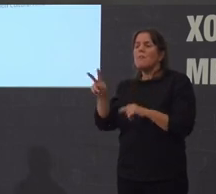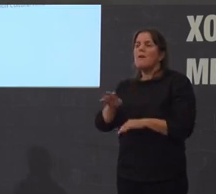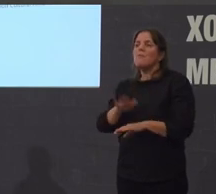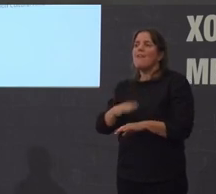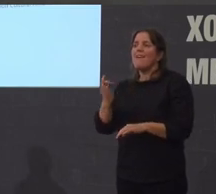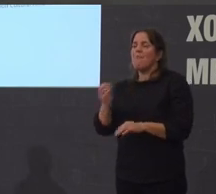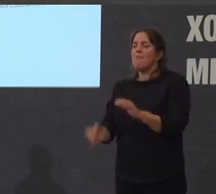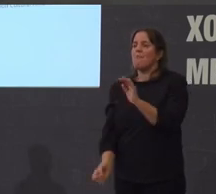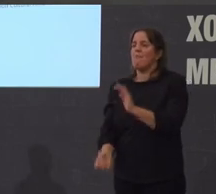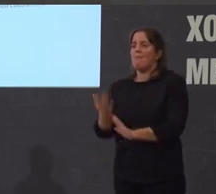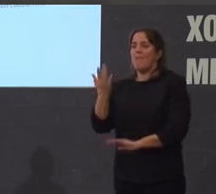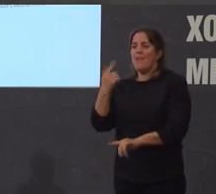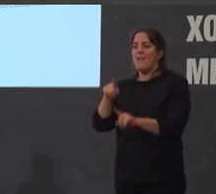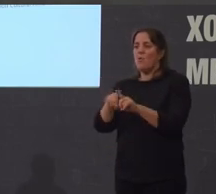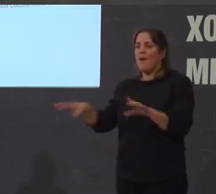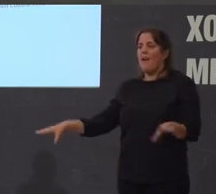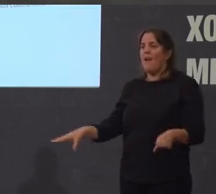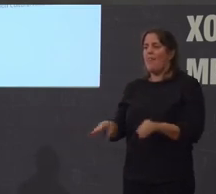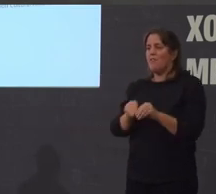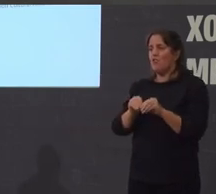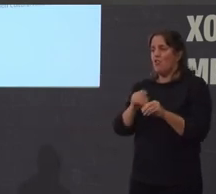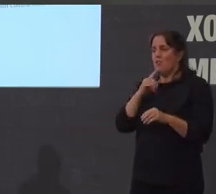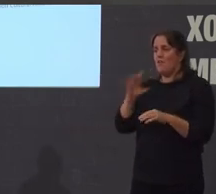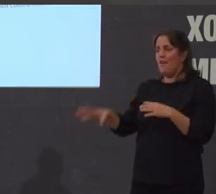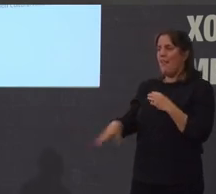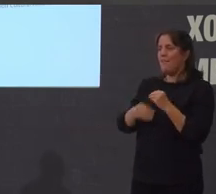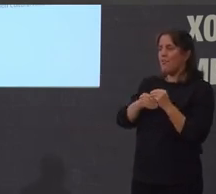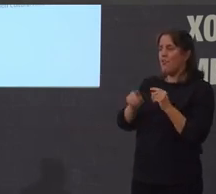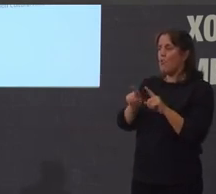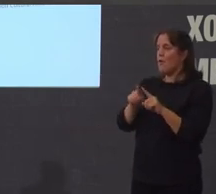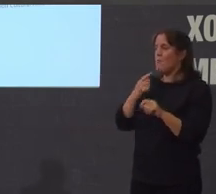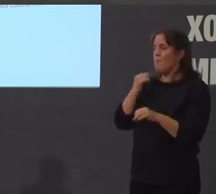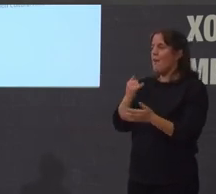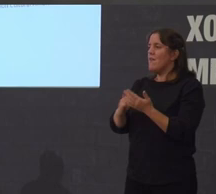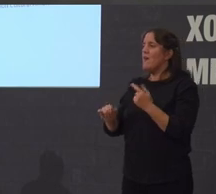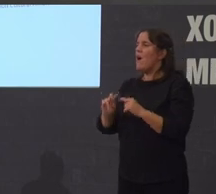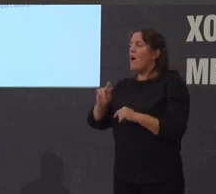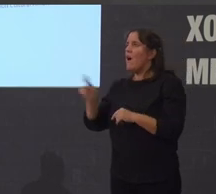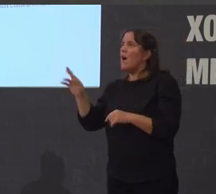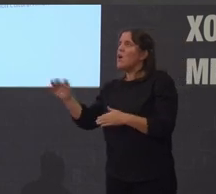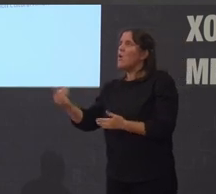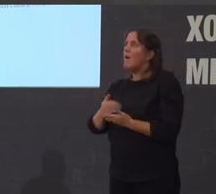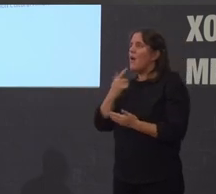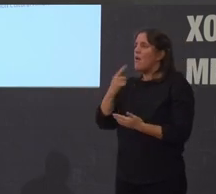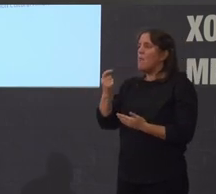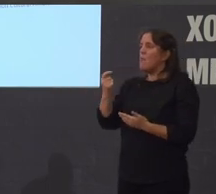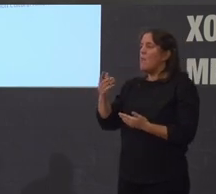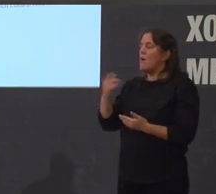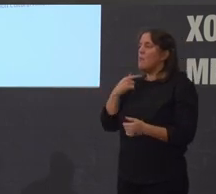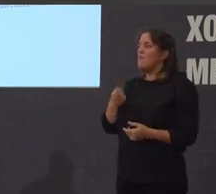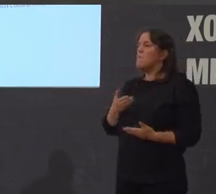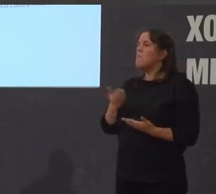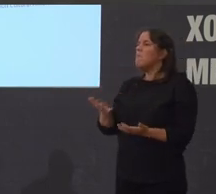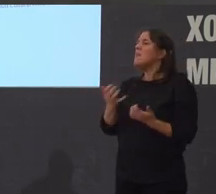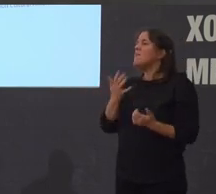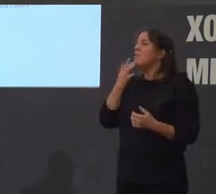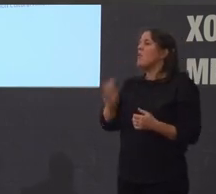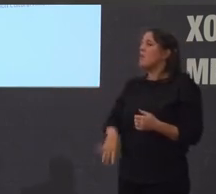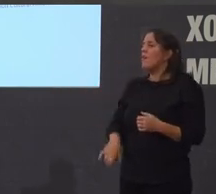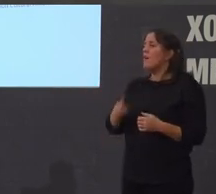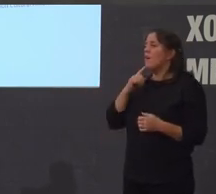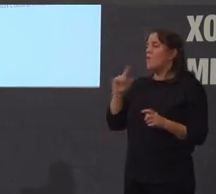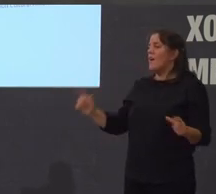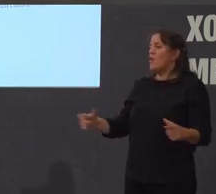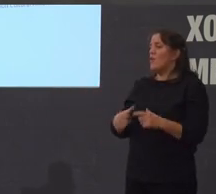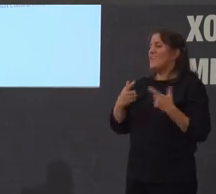cerrar adhesiones sirve para recompensar para dar beneficios o sectores adictos